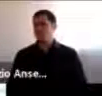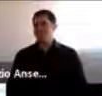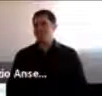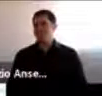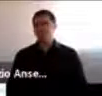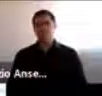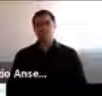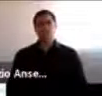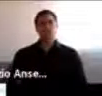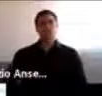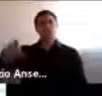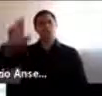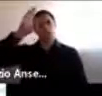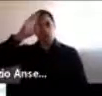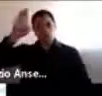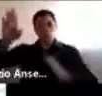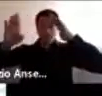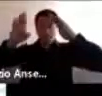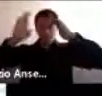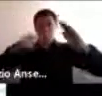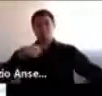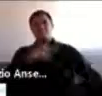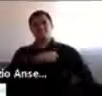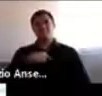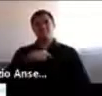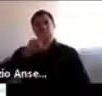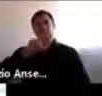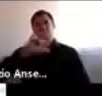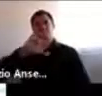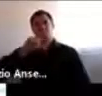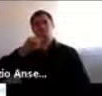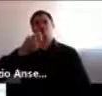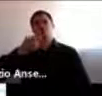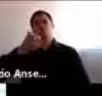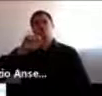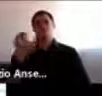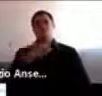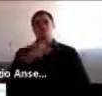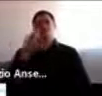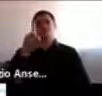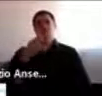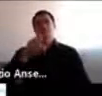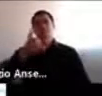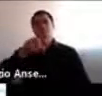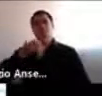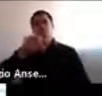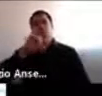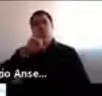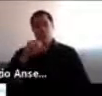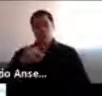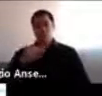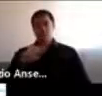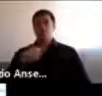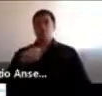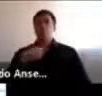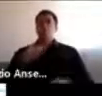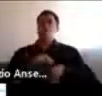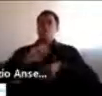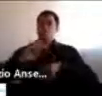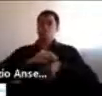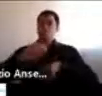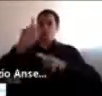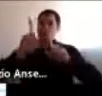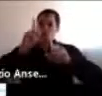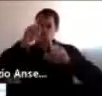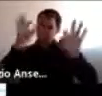Hola mi nombre es Victoria Espinosa como les decía Camila les voy a dar algunas ideas en realidad sugerencias para